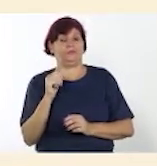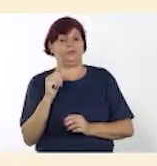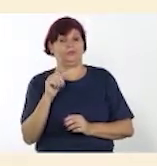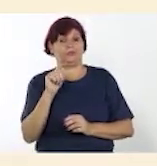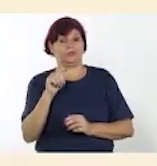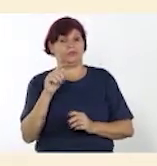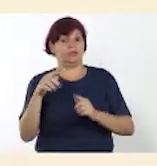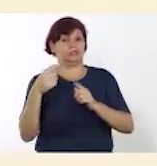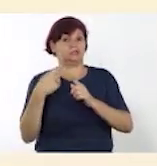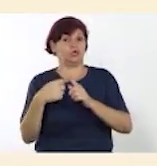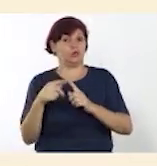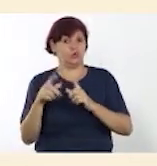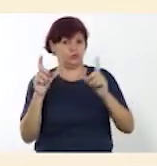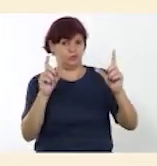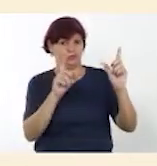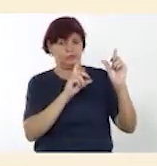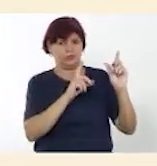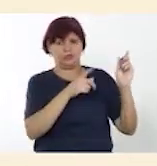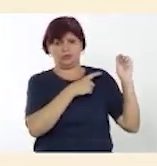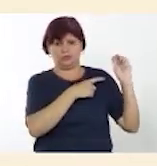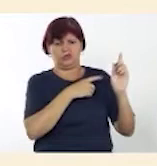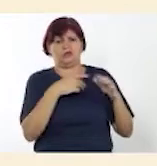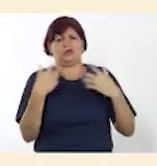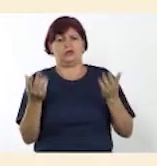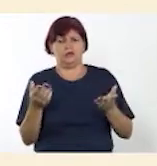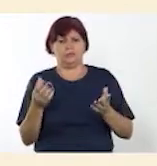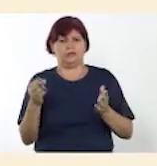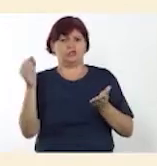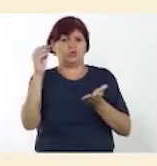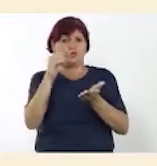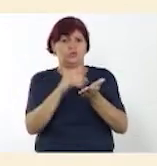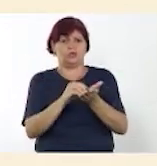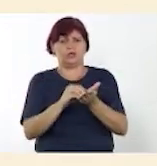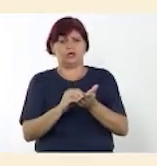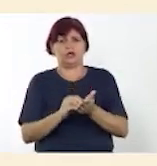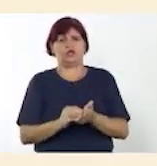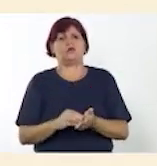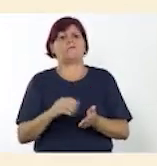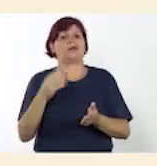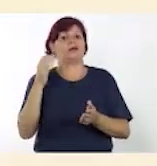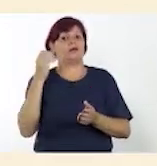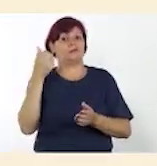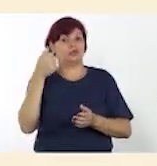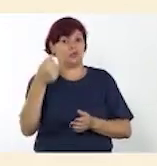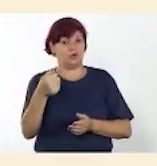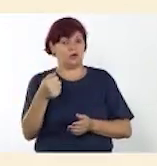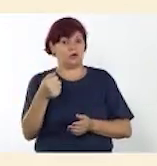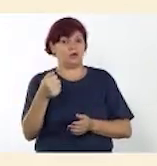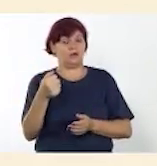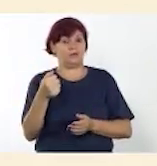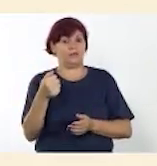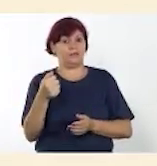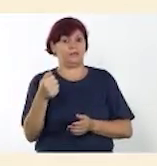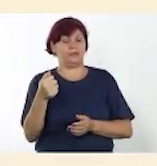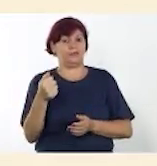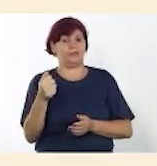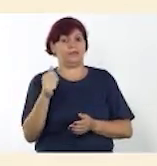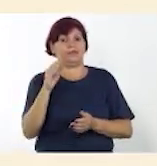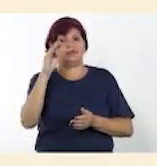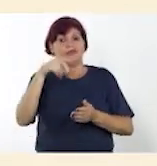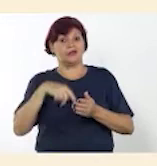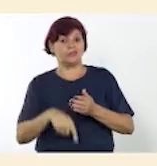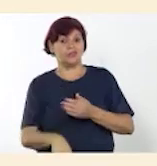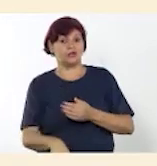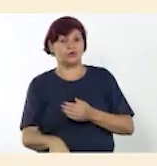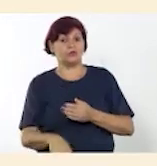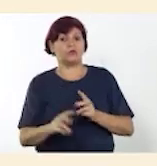estamos viendo en esta otra diapositiva qué es lo que ocurre cuando se le agrega un parámetro a, ¿de